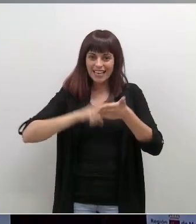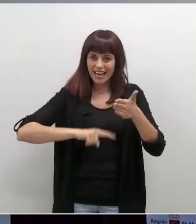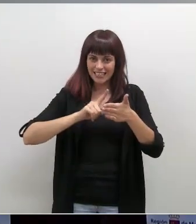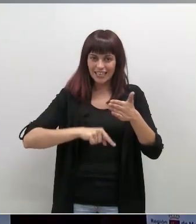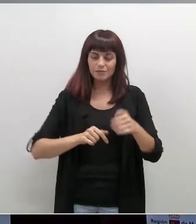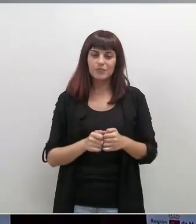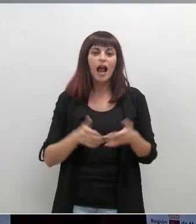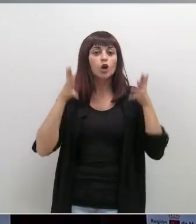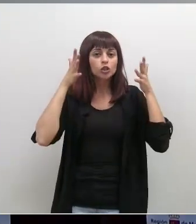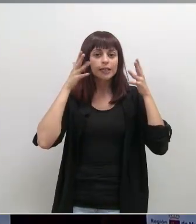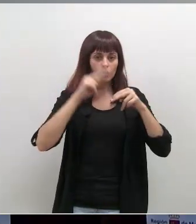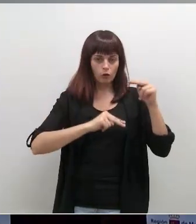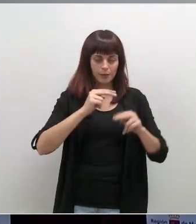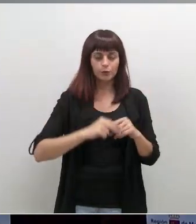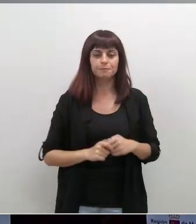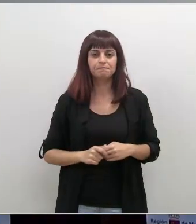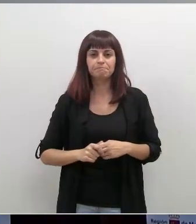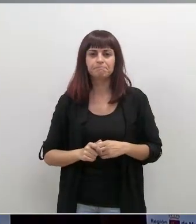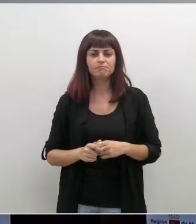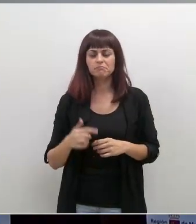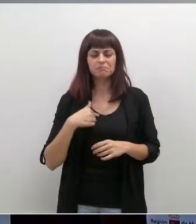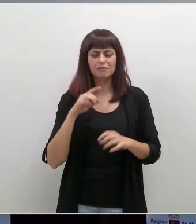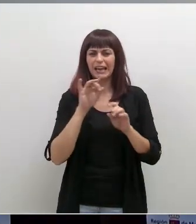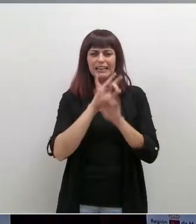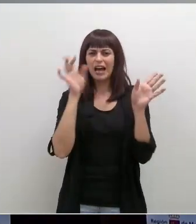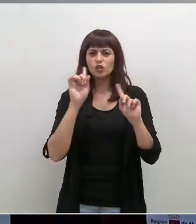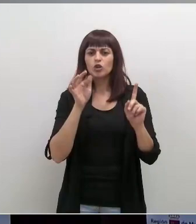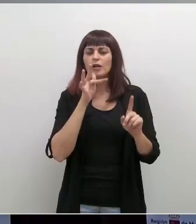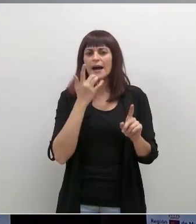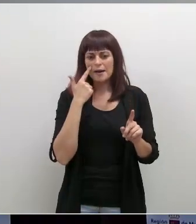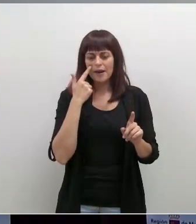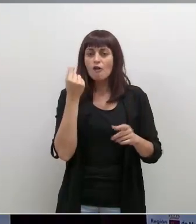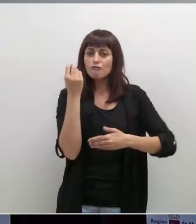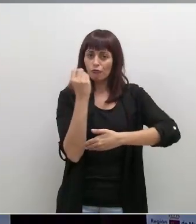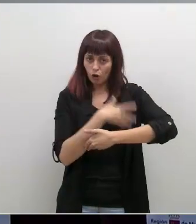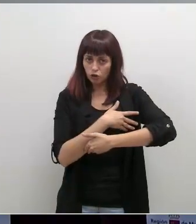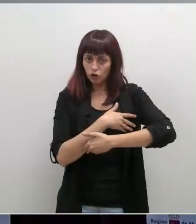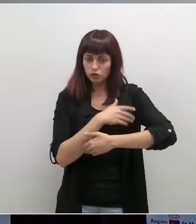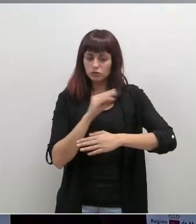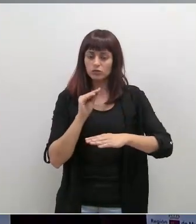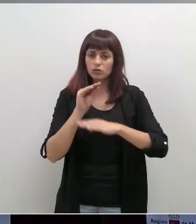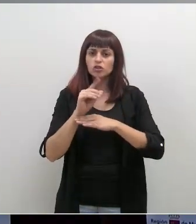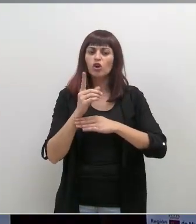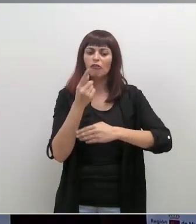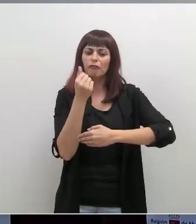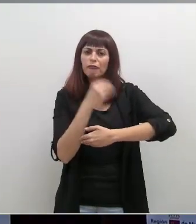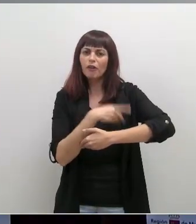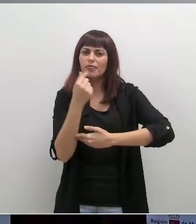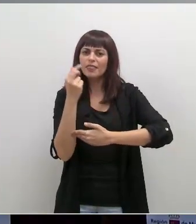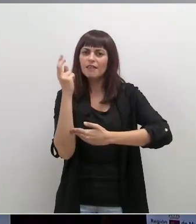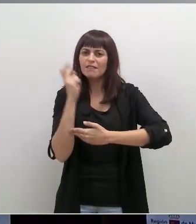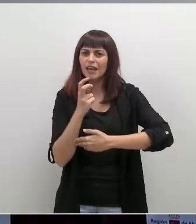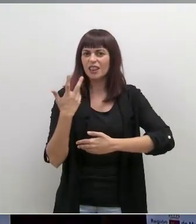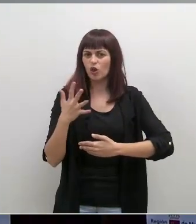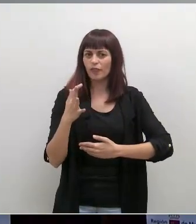consejero Díez de Revenga. Por un lado, no me ha quedado muy claro si los fondos que se van a destinar son fondos estatales o son propios de